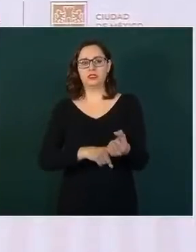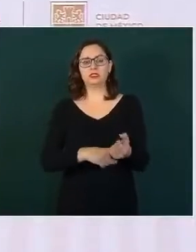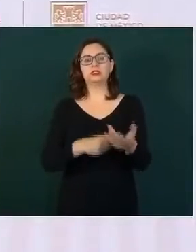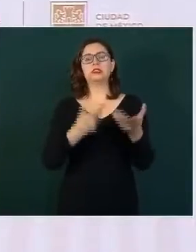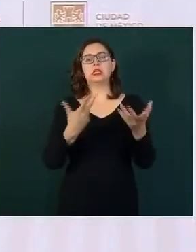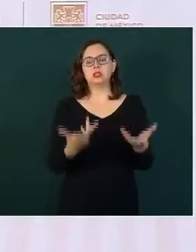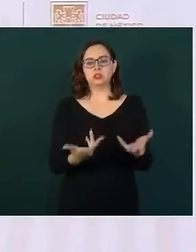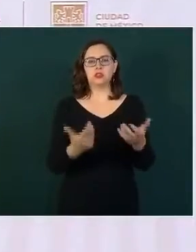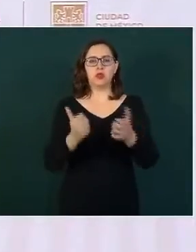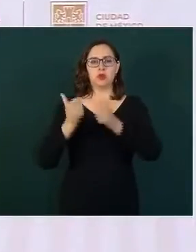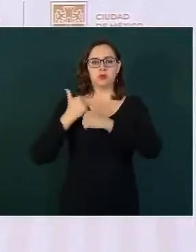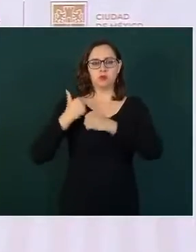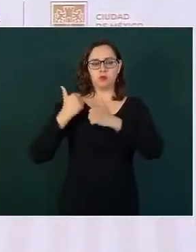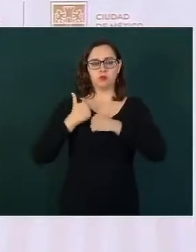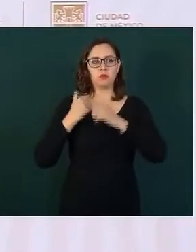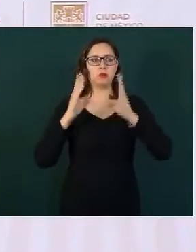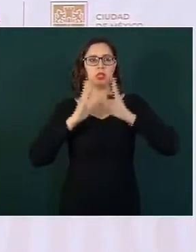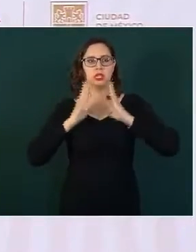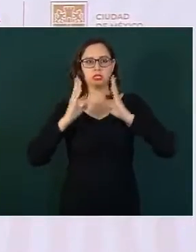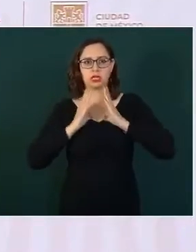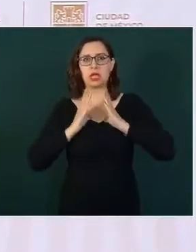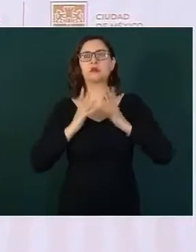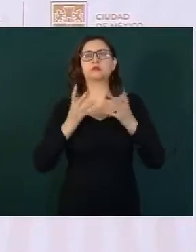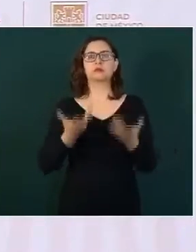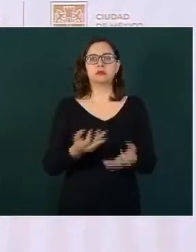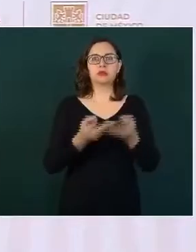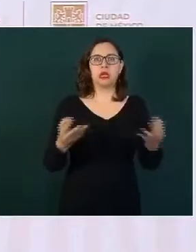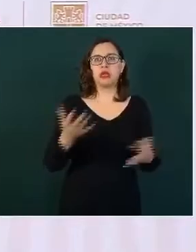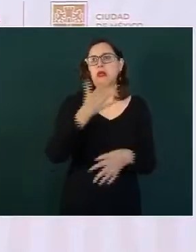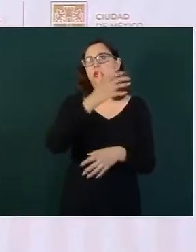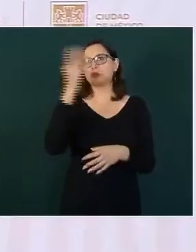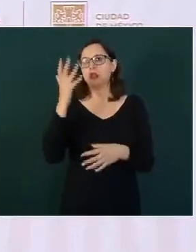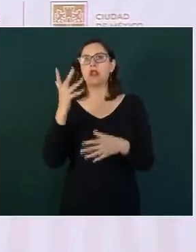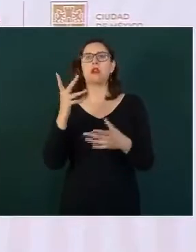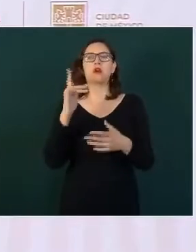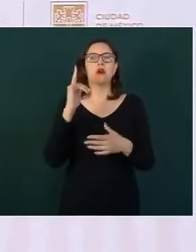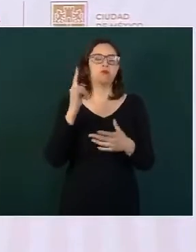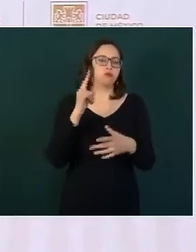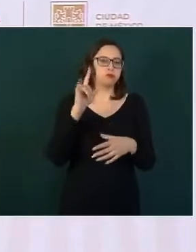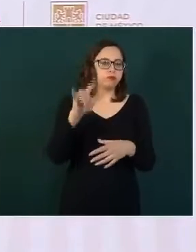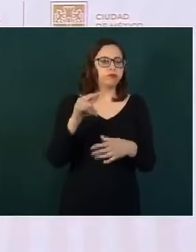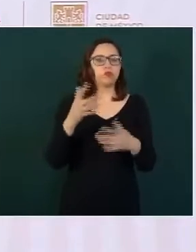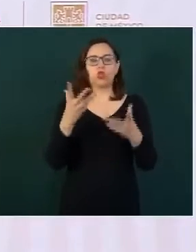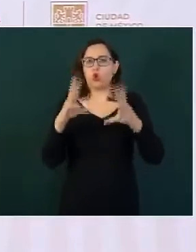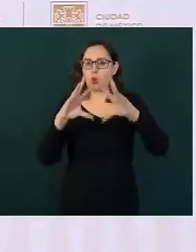Tierra y Aire, de tal manera que al igual que la Fuerza Aérea, el Ejército